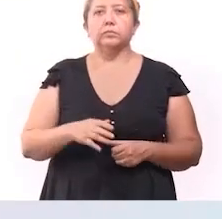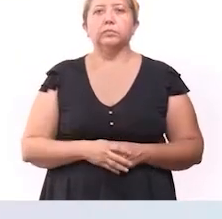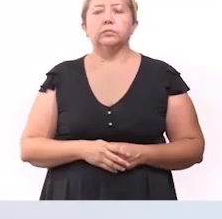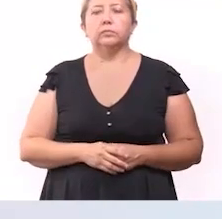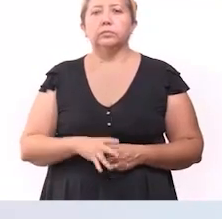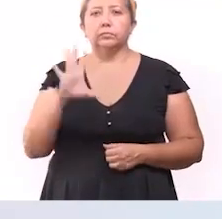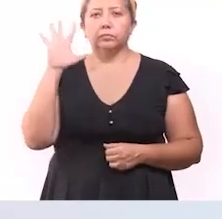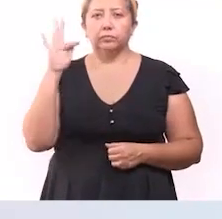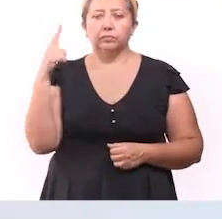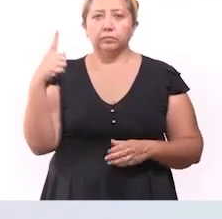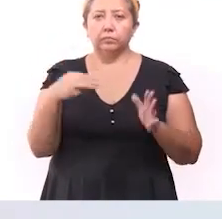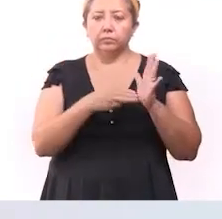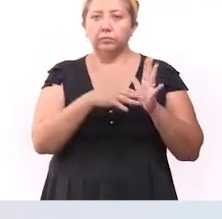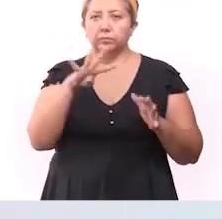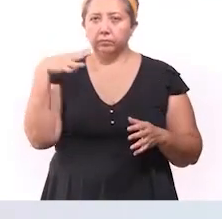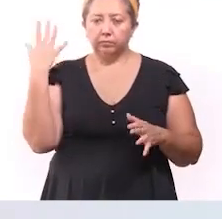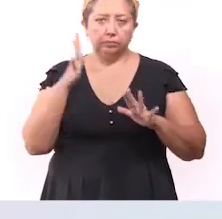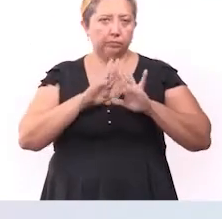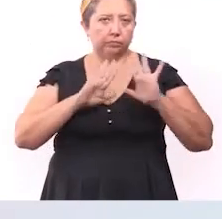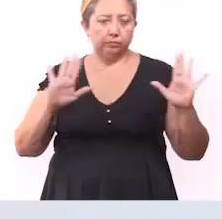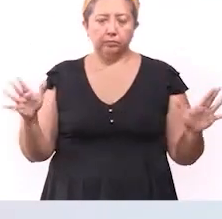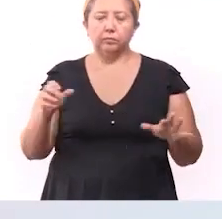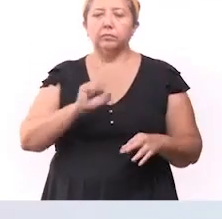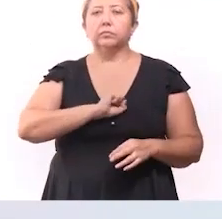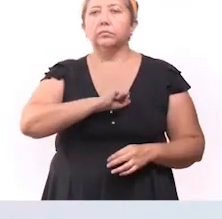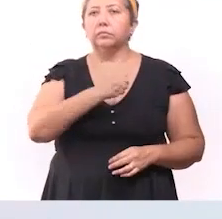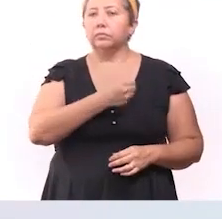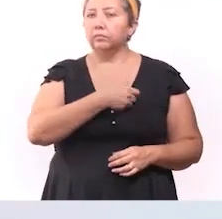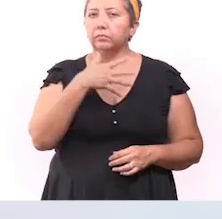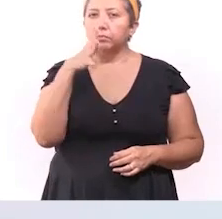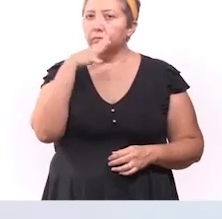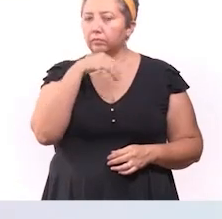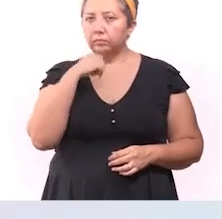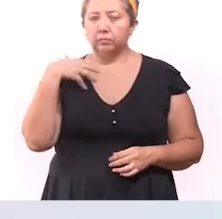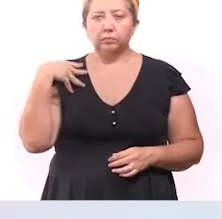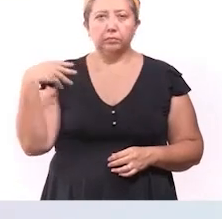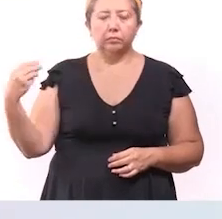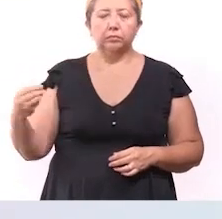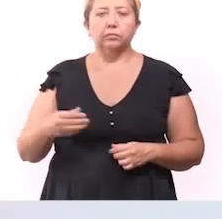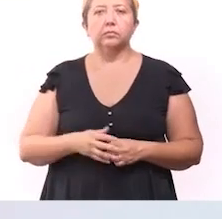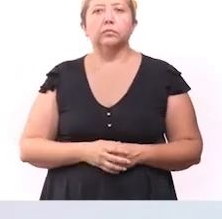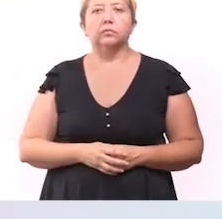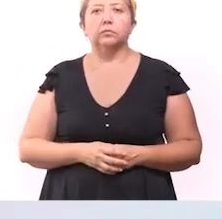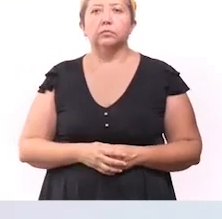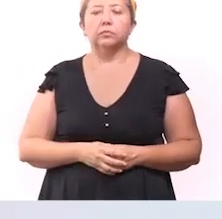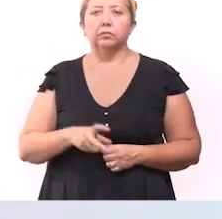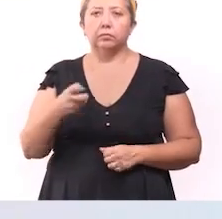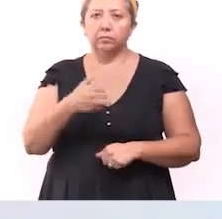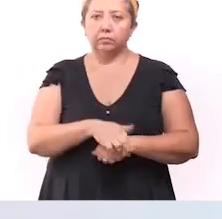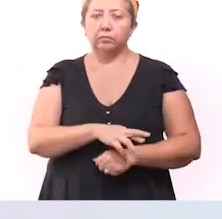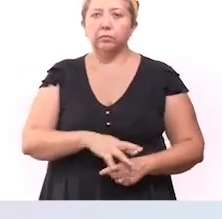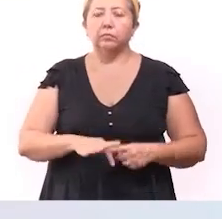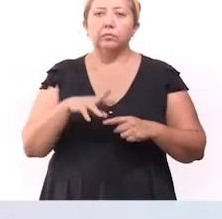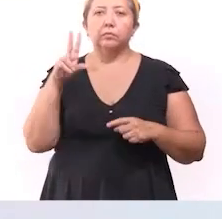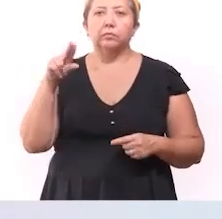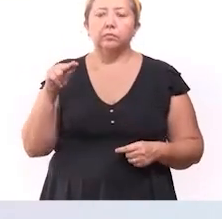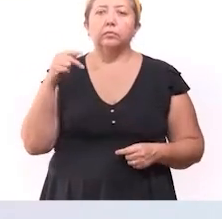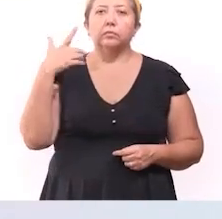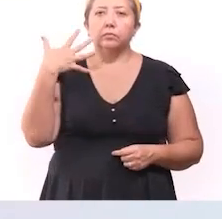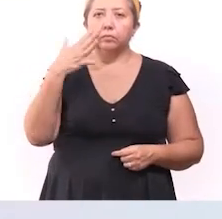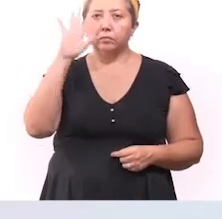públicos. 41.014 pacientes ya se recuperaron, no presentan síntomas ni pueden contagiar. Esta cifra representa